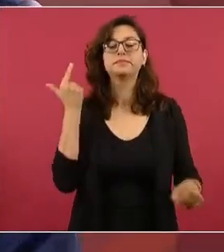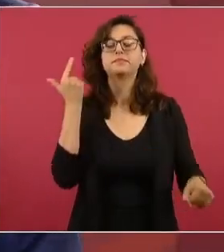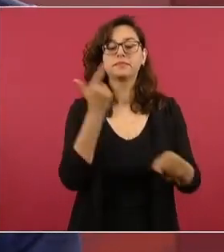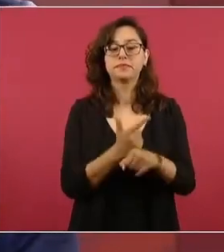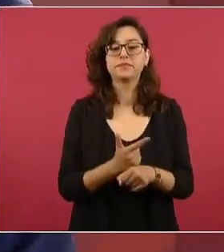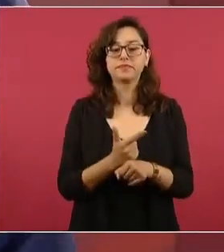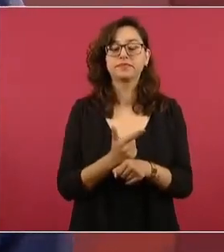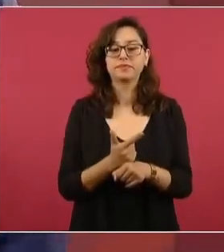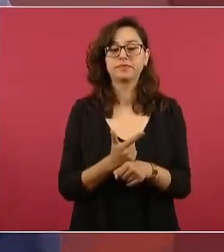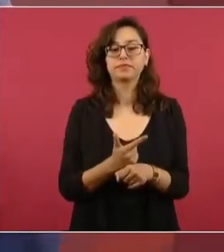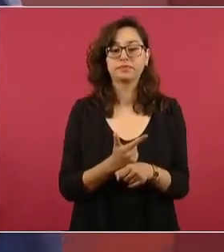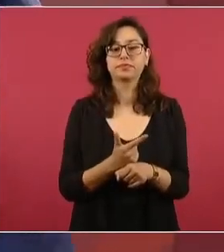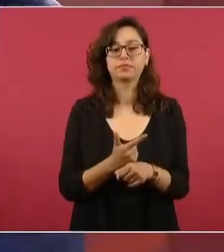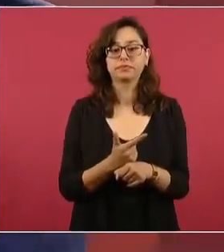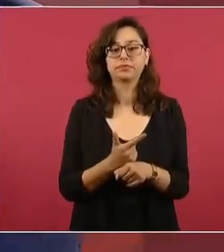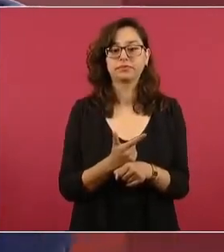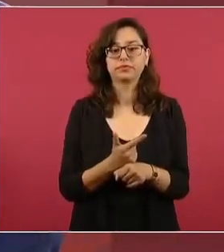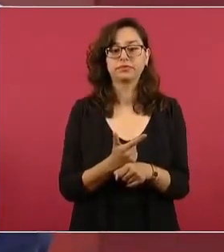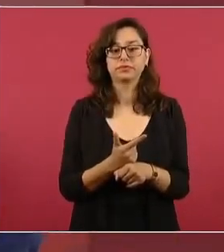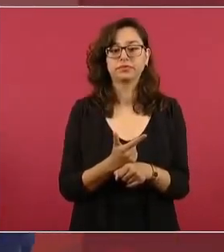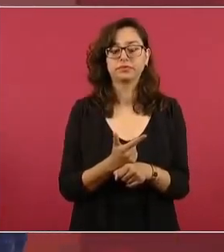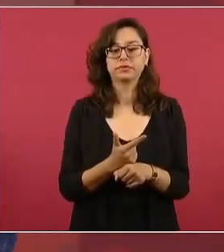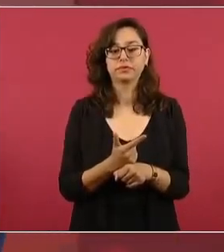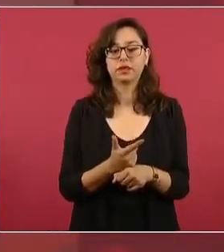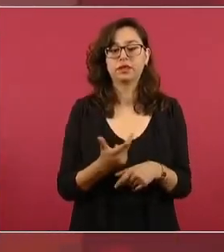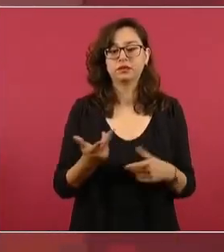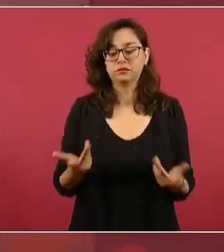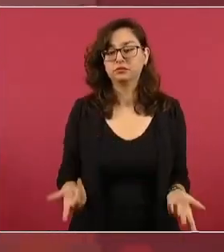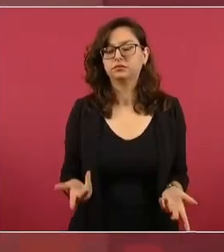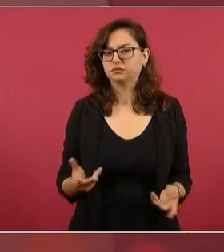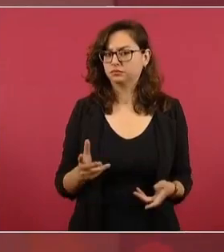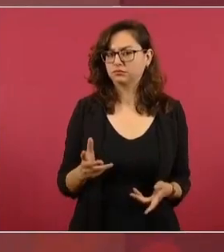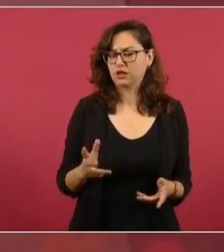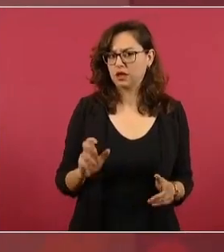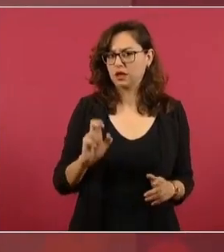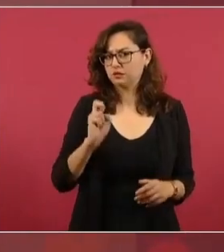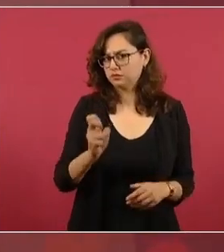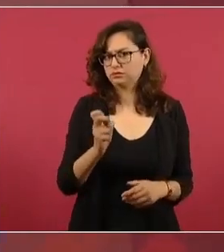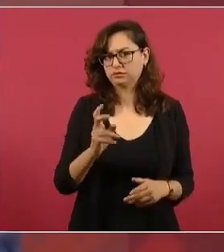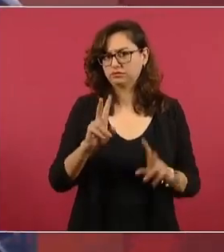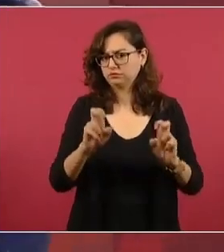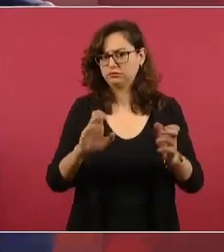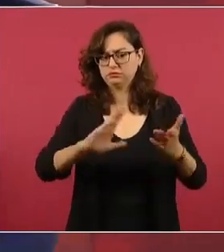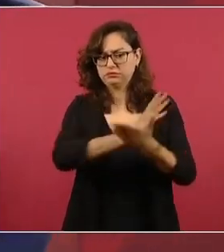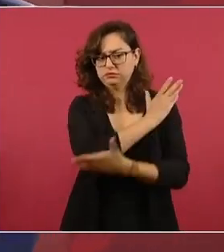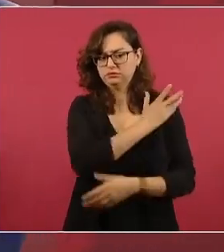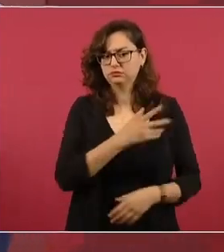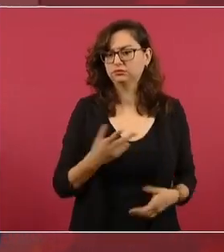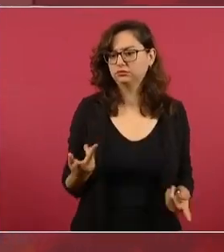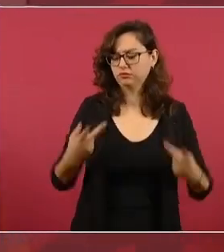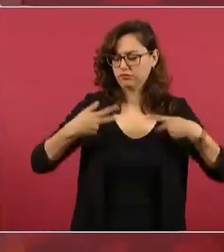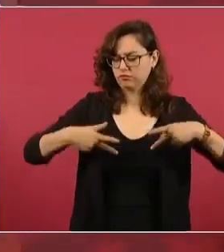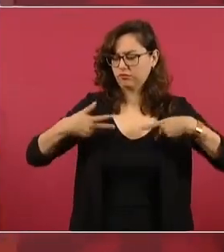eso no tiene que ver nada con los derechos de los trabajadores, que